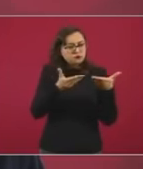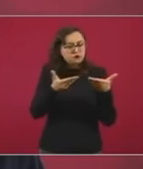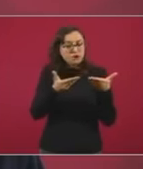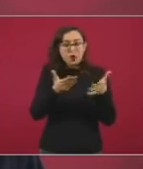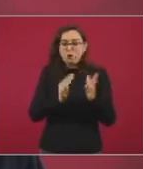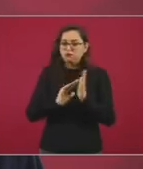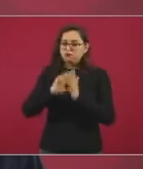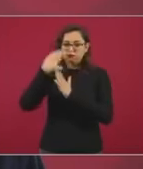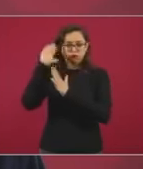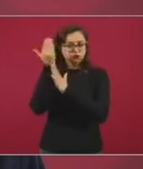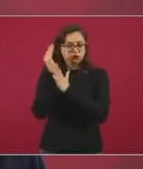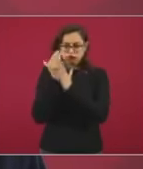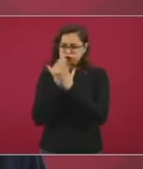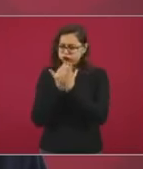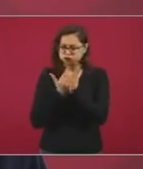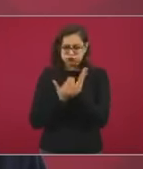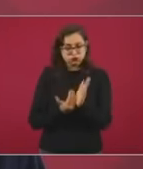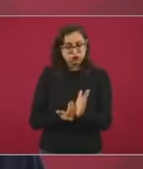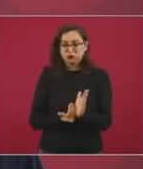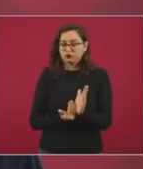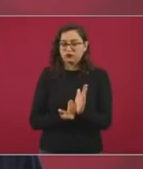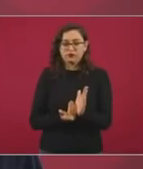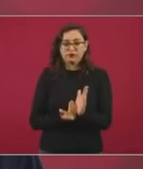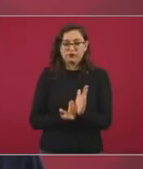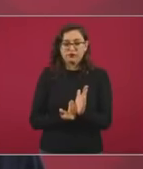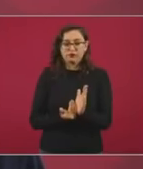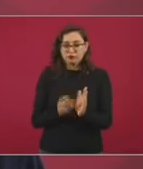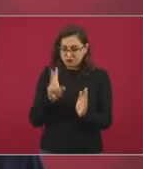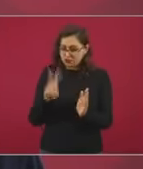reducción considerable.